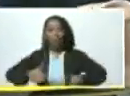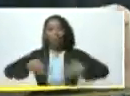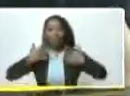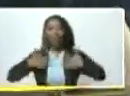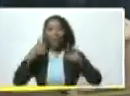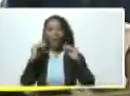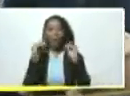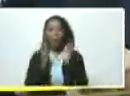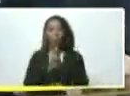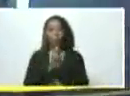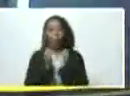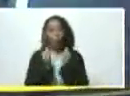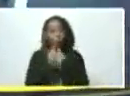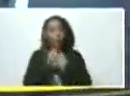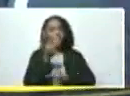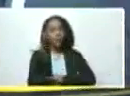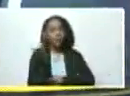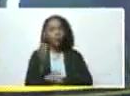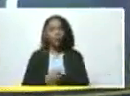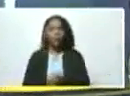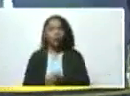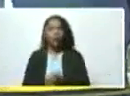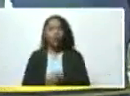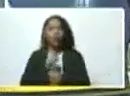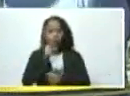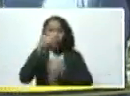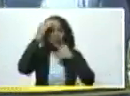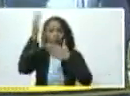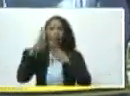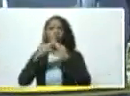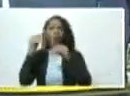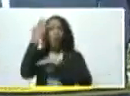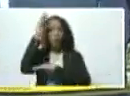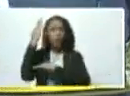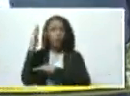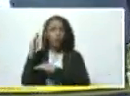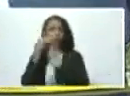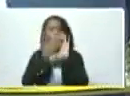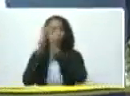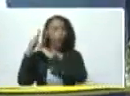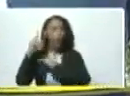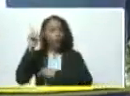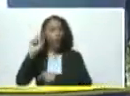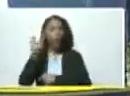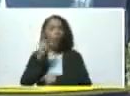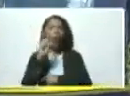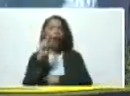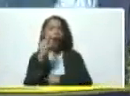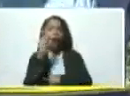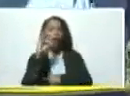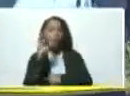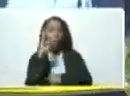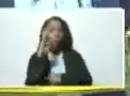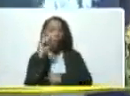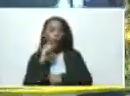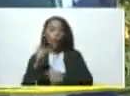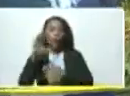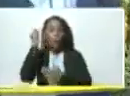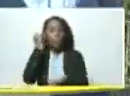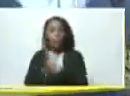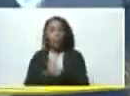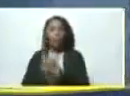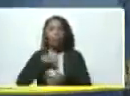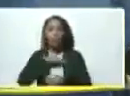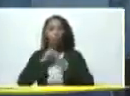hablado contigo. Igualmente para mí. Dale un saludo a toda esa comunidad del Guayabal. Con gusto. Que Dios me la bendiga, pues. Amén. Aquí